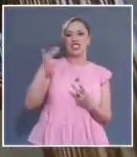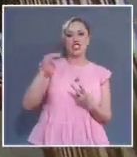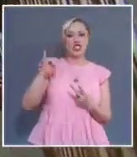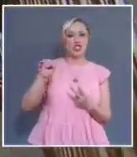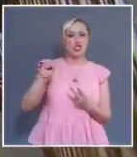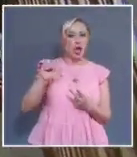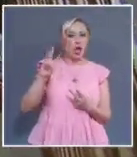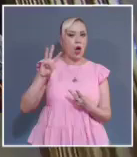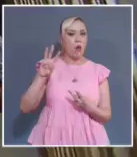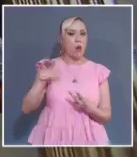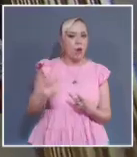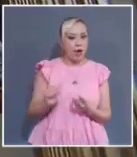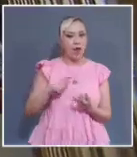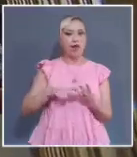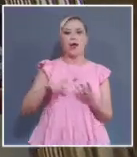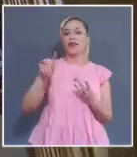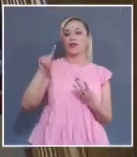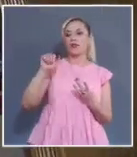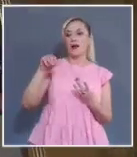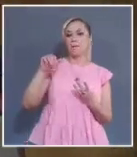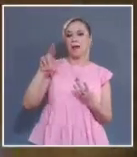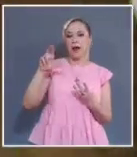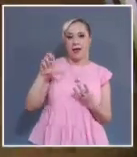Tamariz, Carlos Bracho y Elena Sardó.